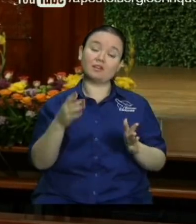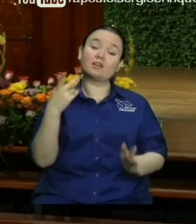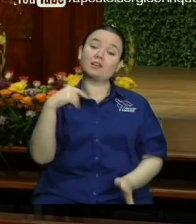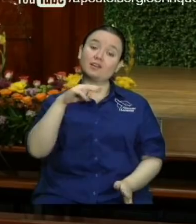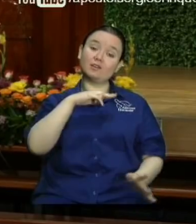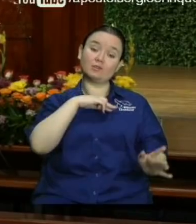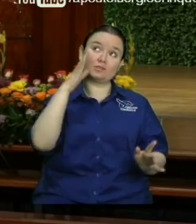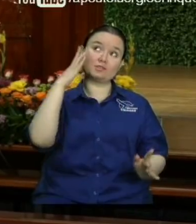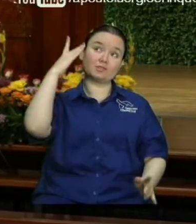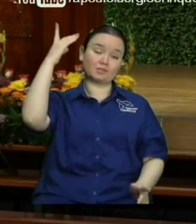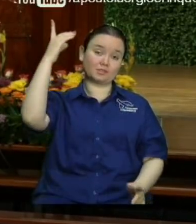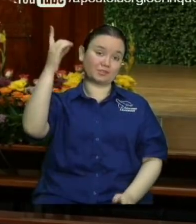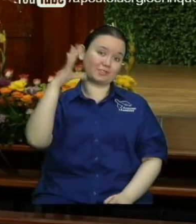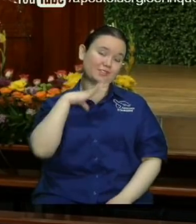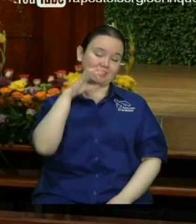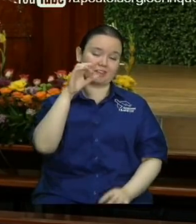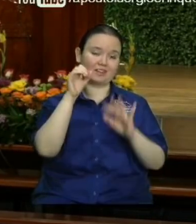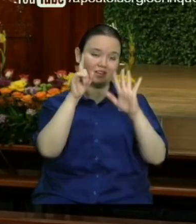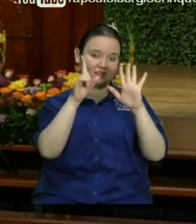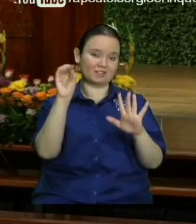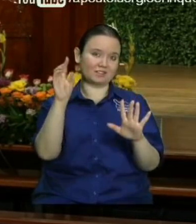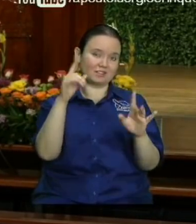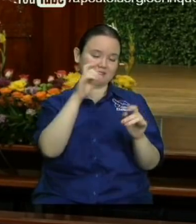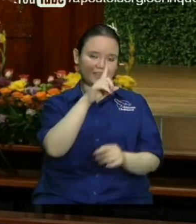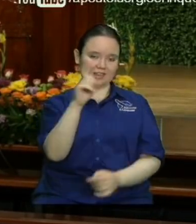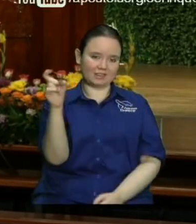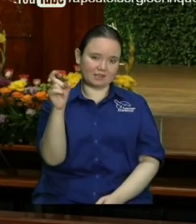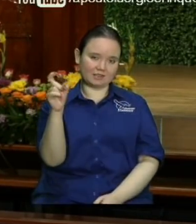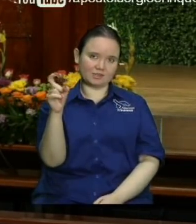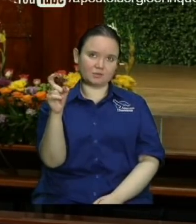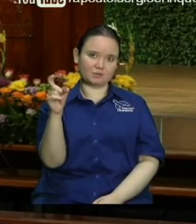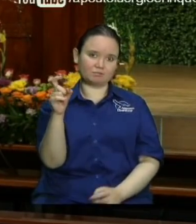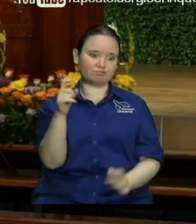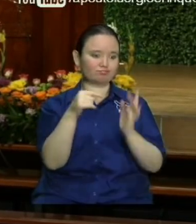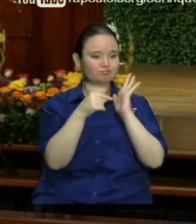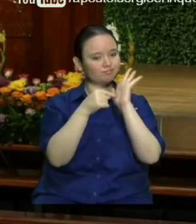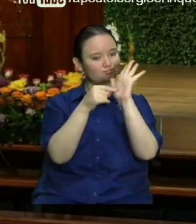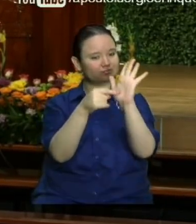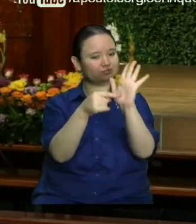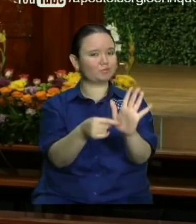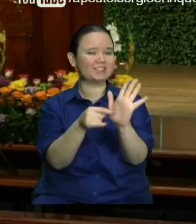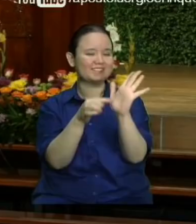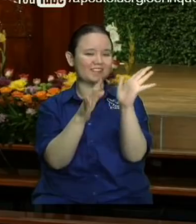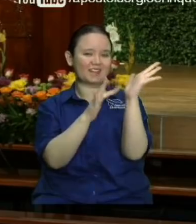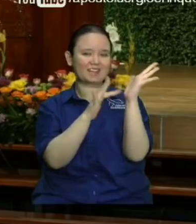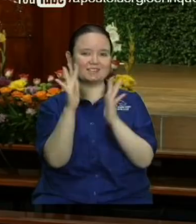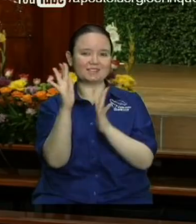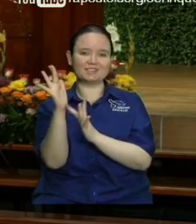Salvador. En la generación 60 aparece Jesús.